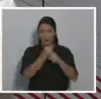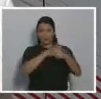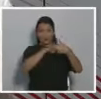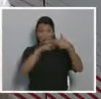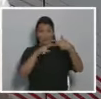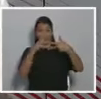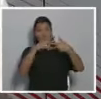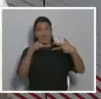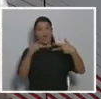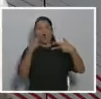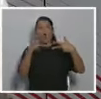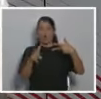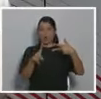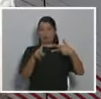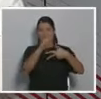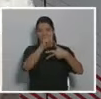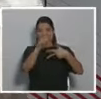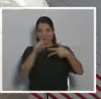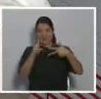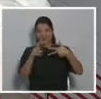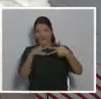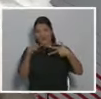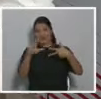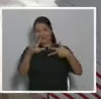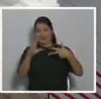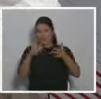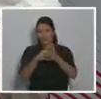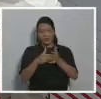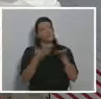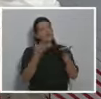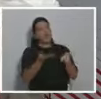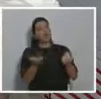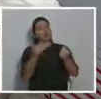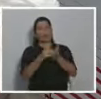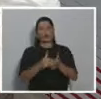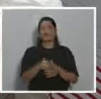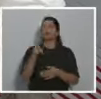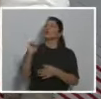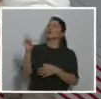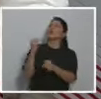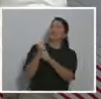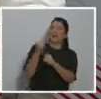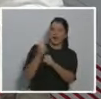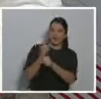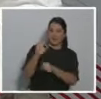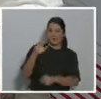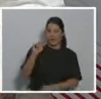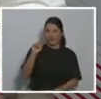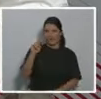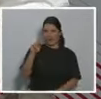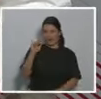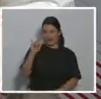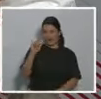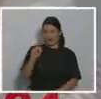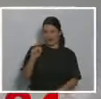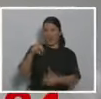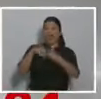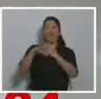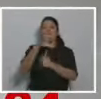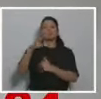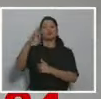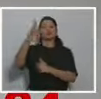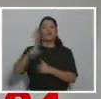11 tenemos, adelante, don Franklin, dentro del dado. ¿Dónde trabaja? Llamemos uno bajito. Costa Rica Call